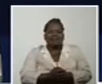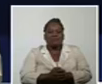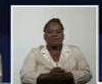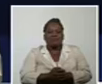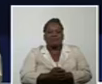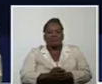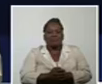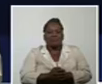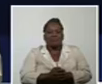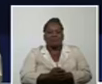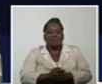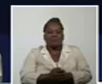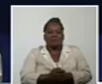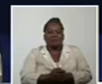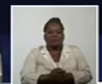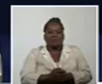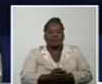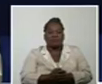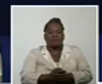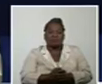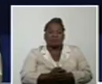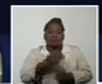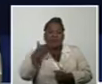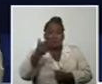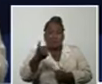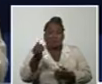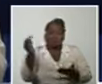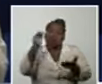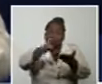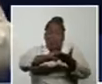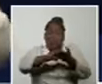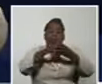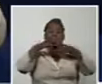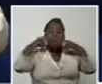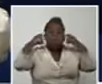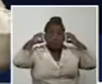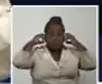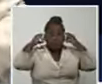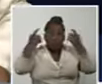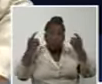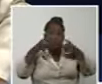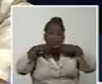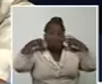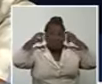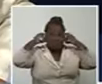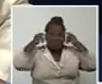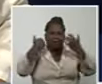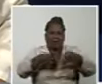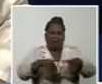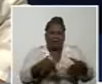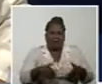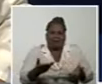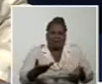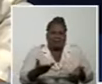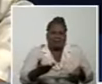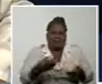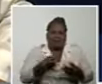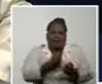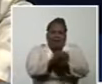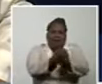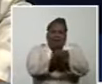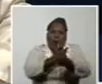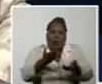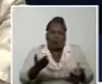La única, es correcto que se le ponga, porque lo estoy exponiendo a un lugar